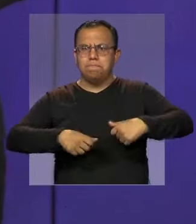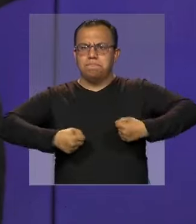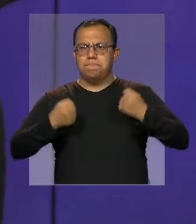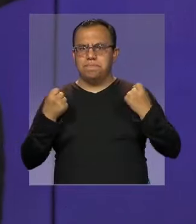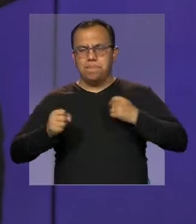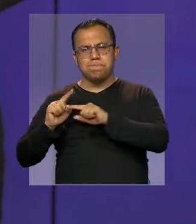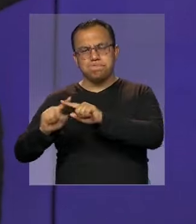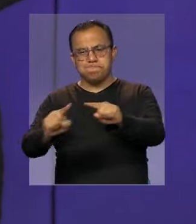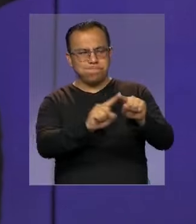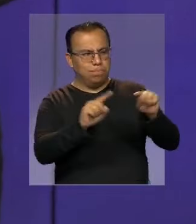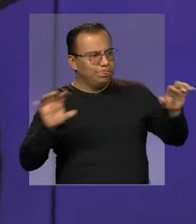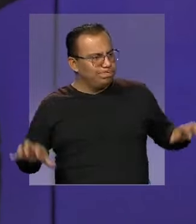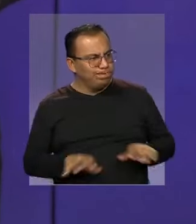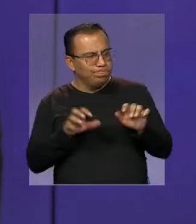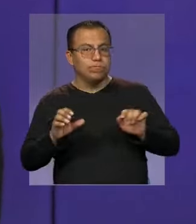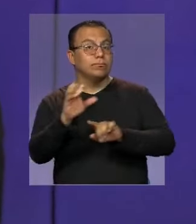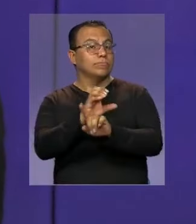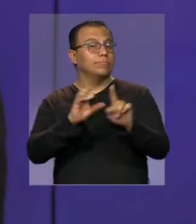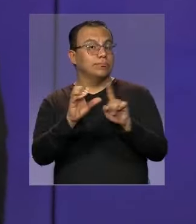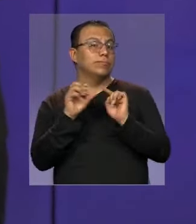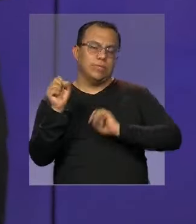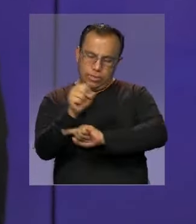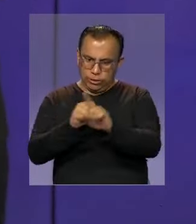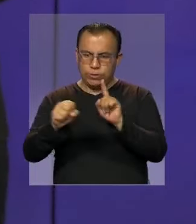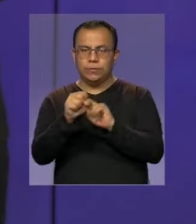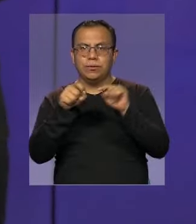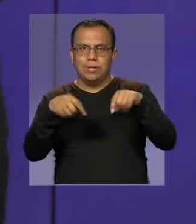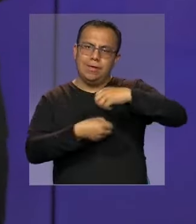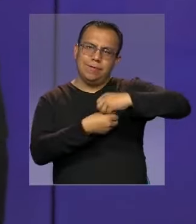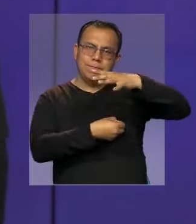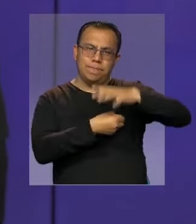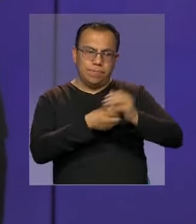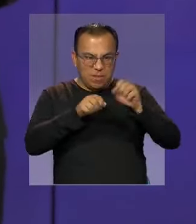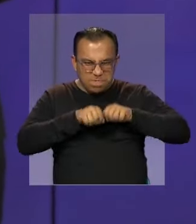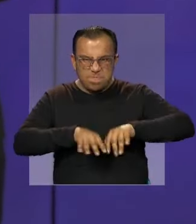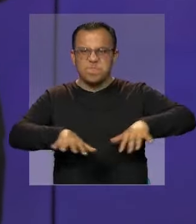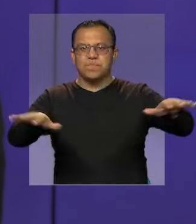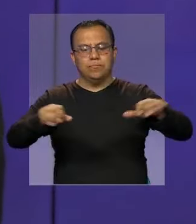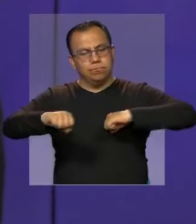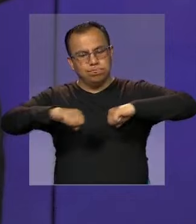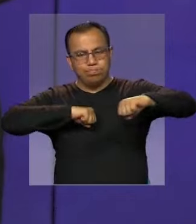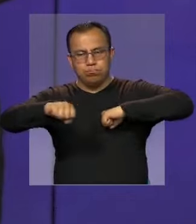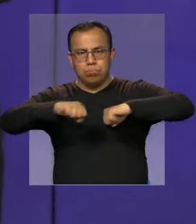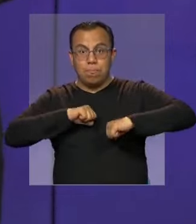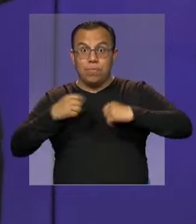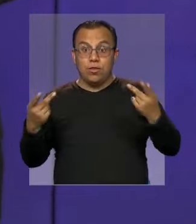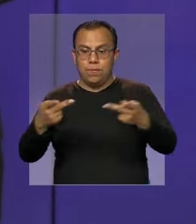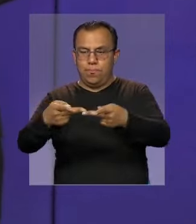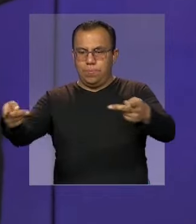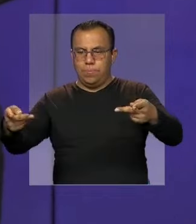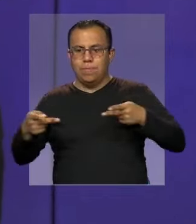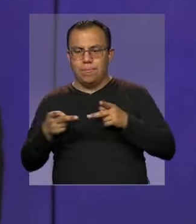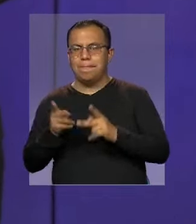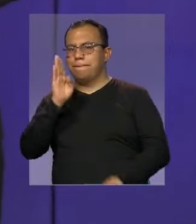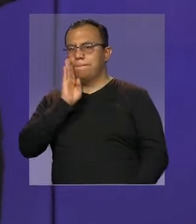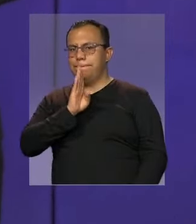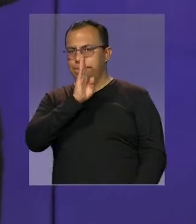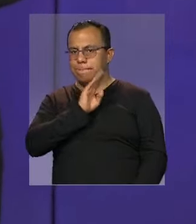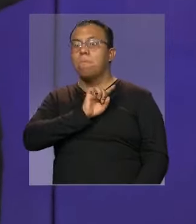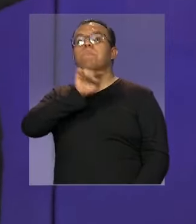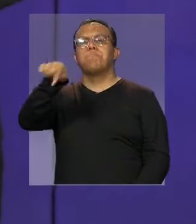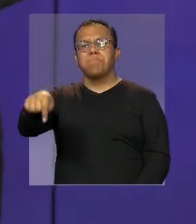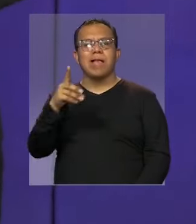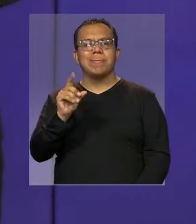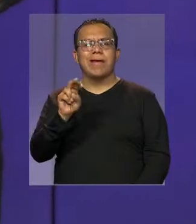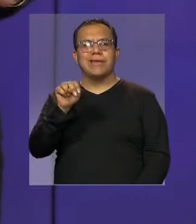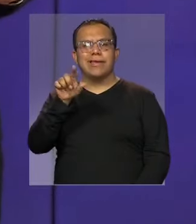adelantan distintas actividades culturales y sociales. El distrito desplegó toda su oferta en la Plaza Fundacional de Bosa. Allá se encuentra